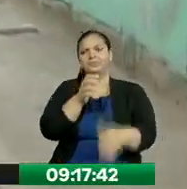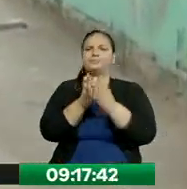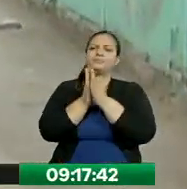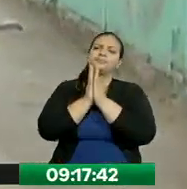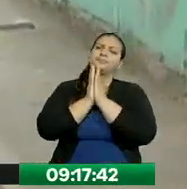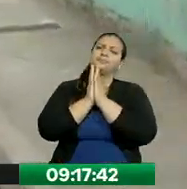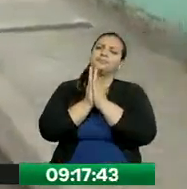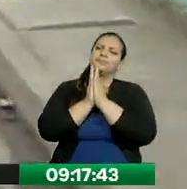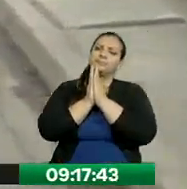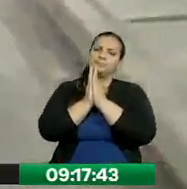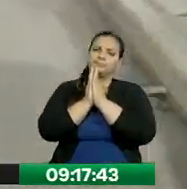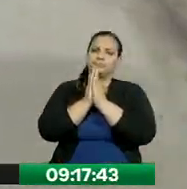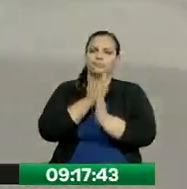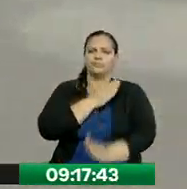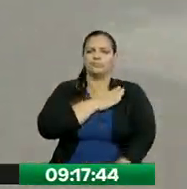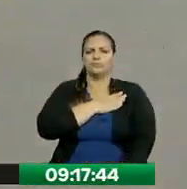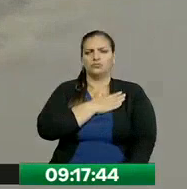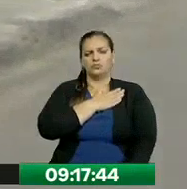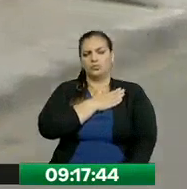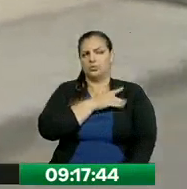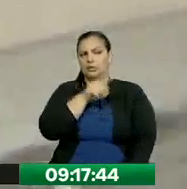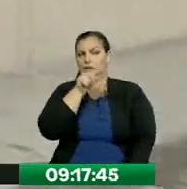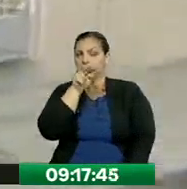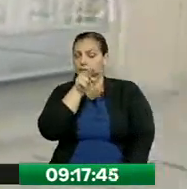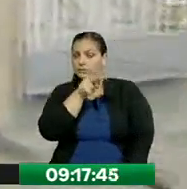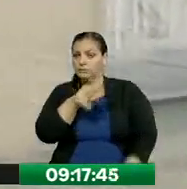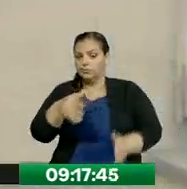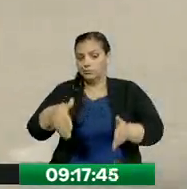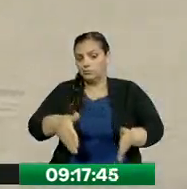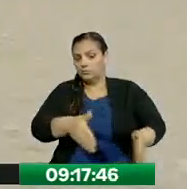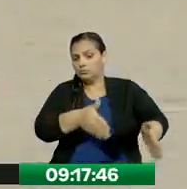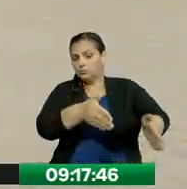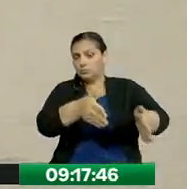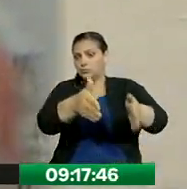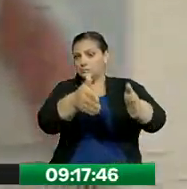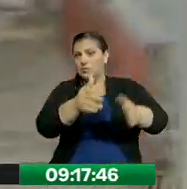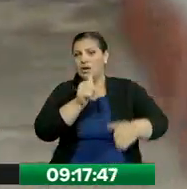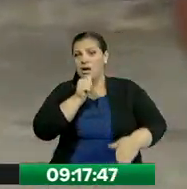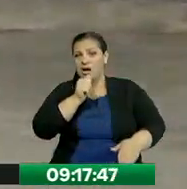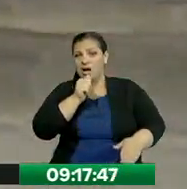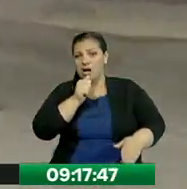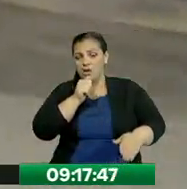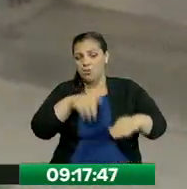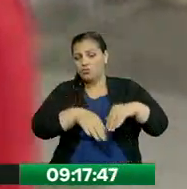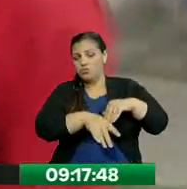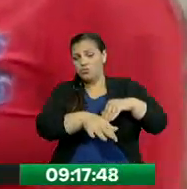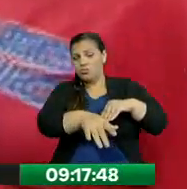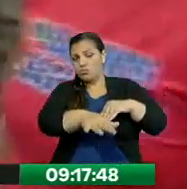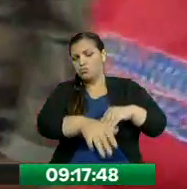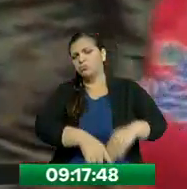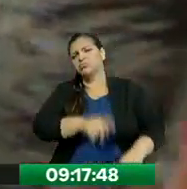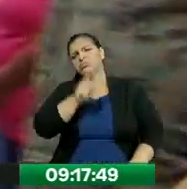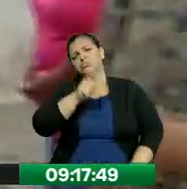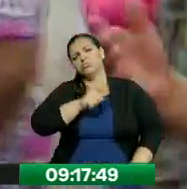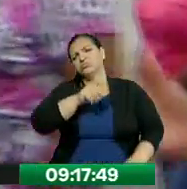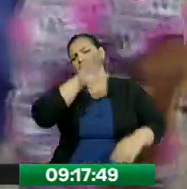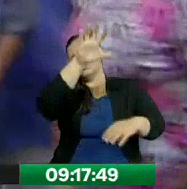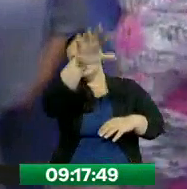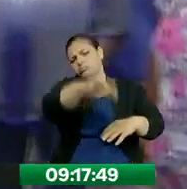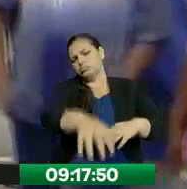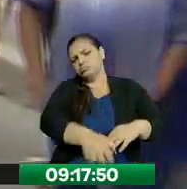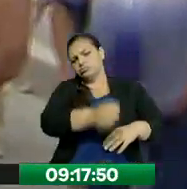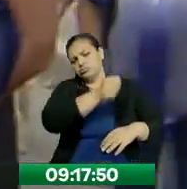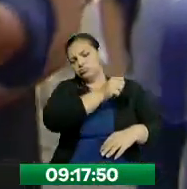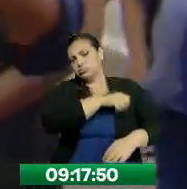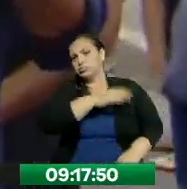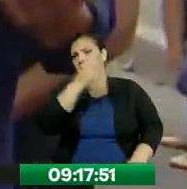favor, la limpieza de los canales, porque ya estamos, de los canales de aguas lluvias, porque ya estamos prácticamente en octubre, empiezan